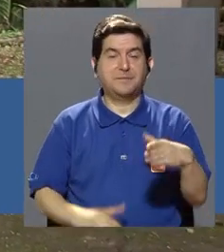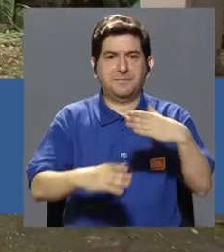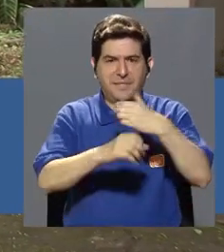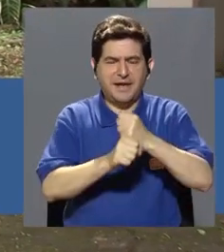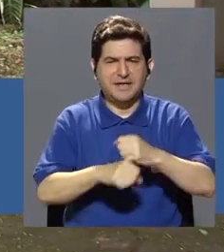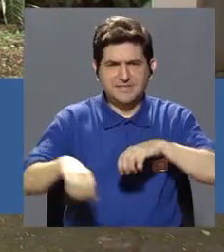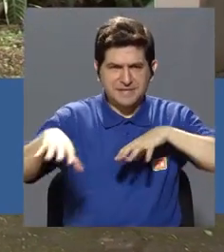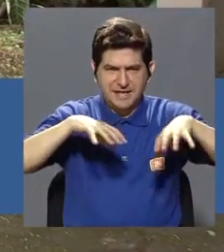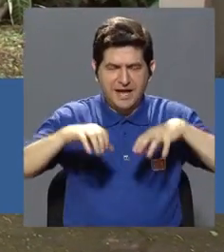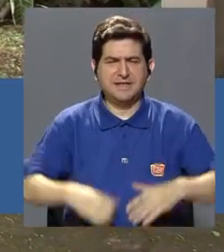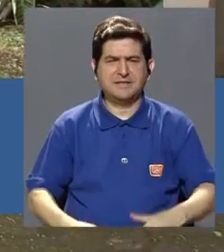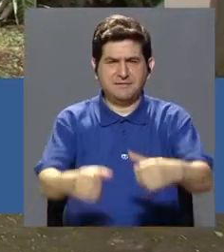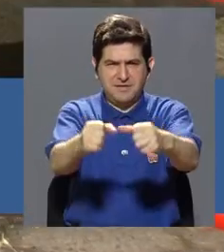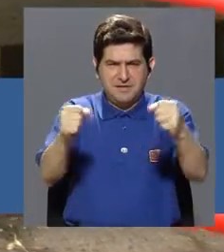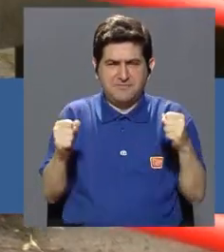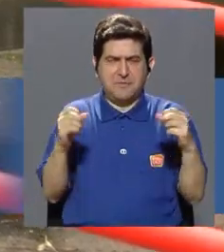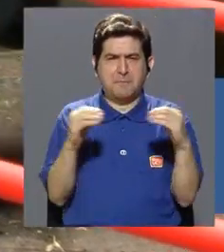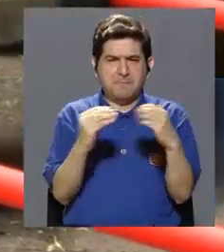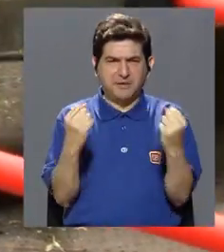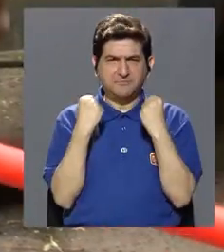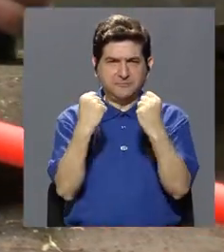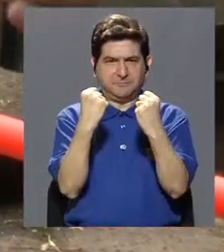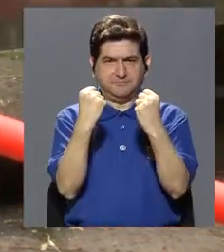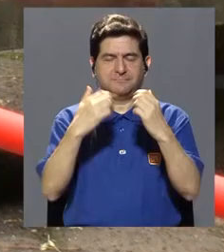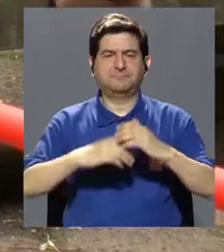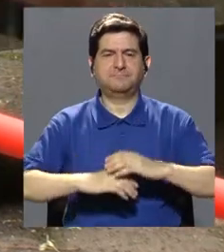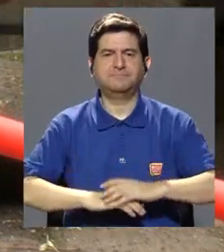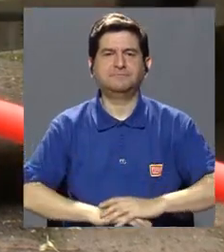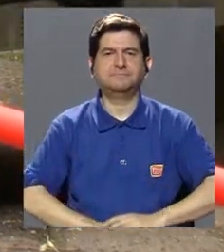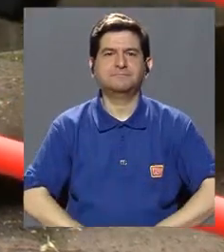y realizo el ejercicio con la liga con mayor tensión.